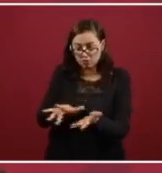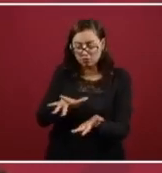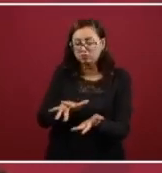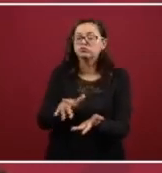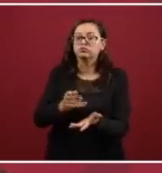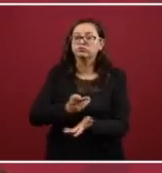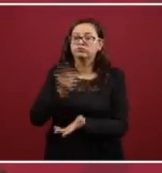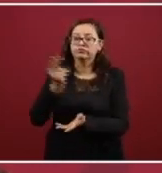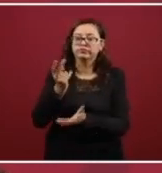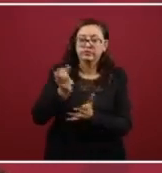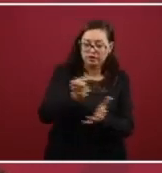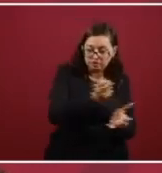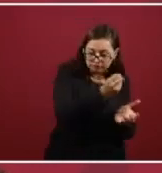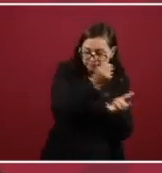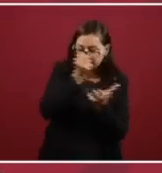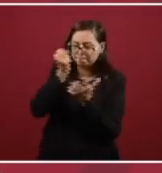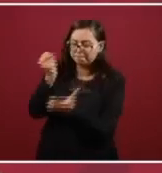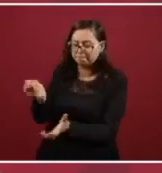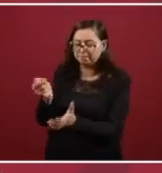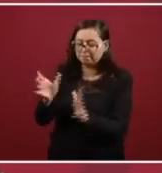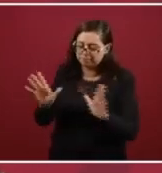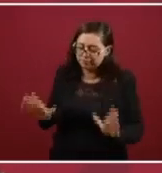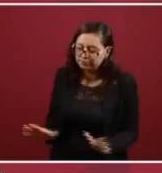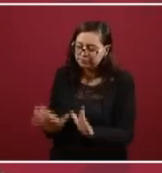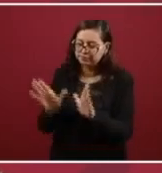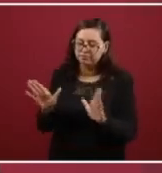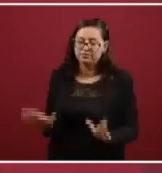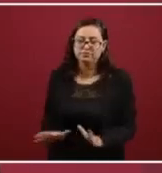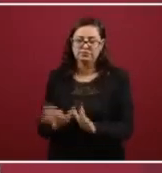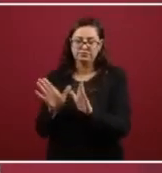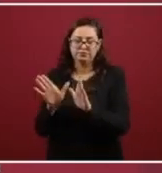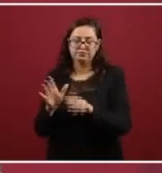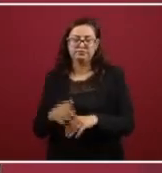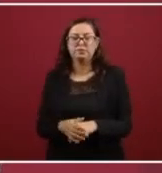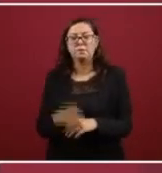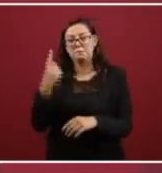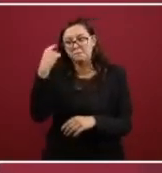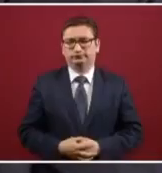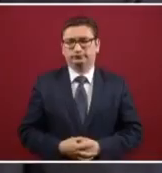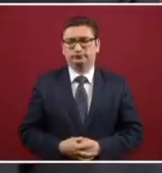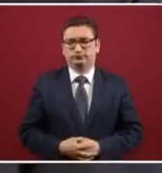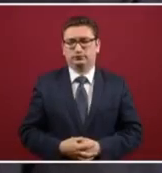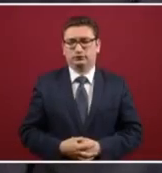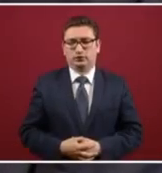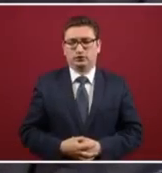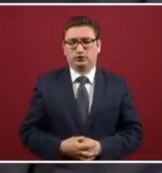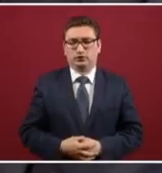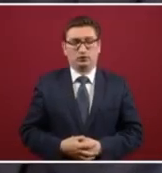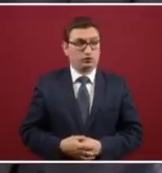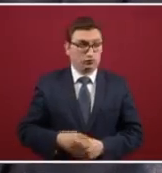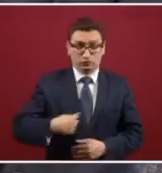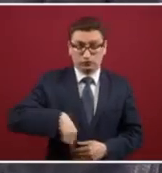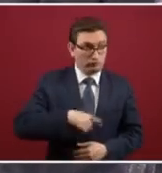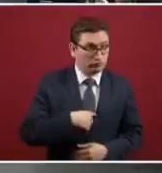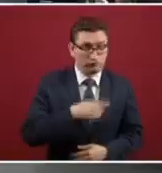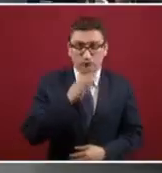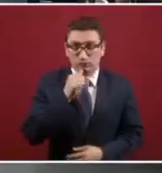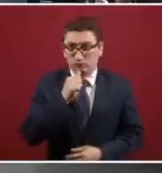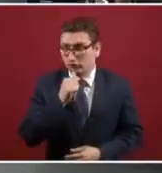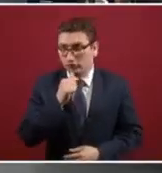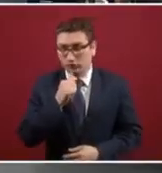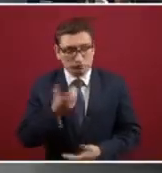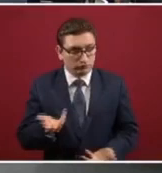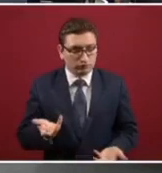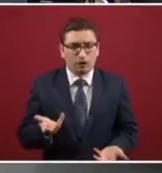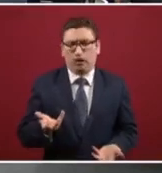técnica y científica en favor de la causa que está manejando México. Finalmente, el Ejecutivo Federal anunció que enviará